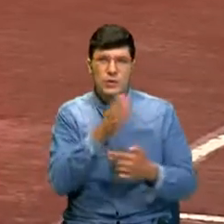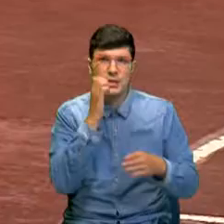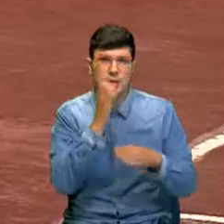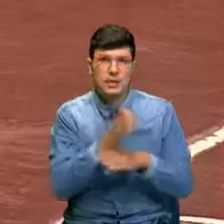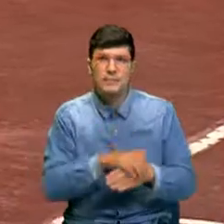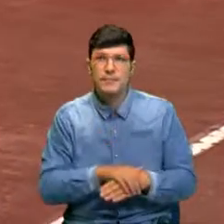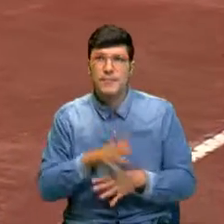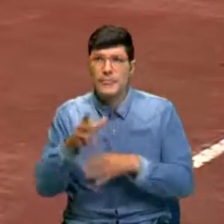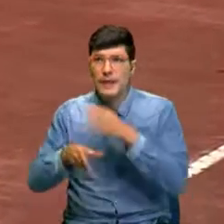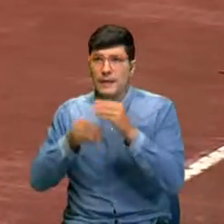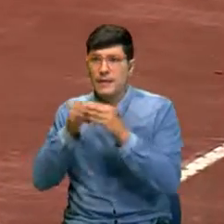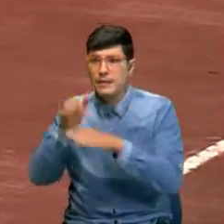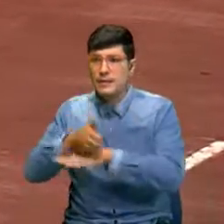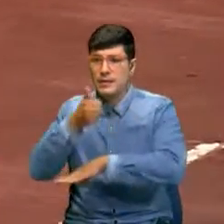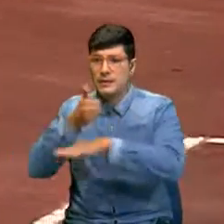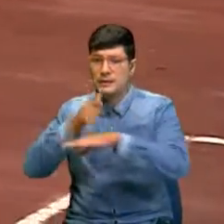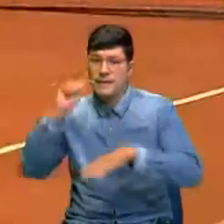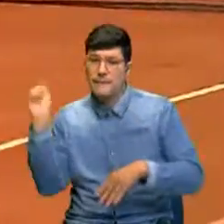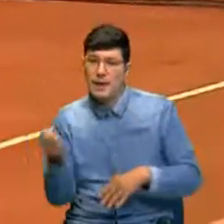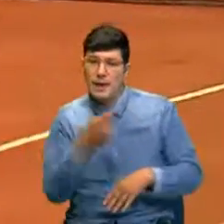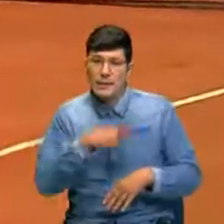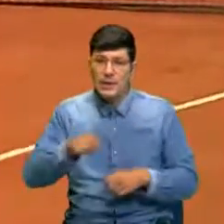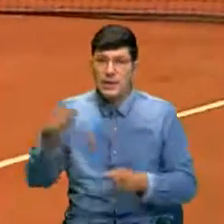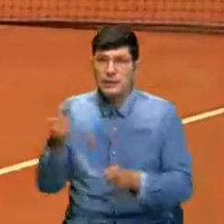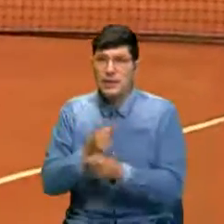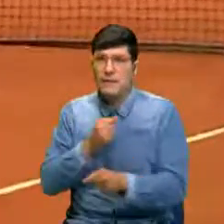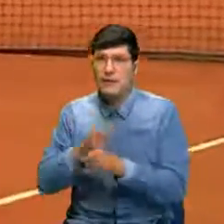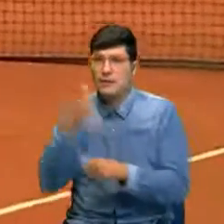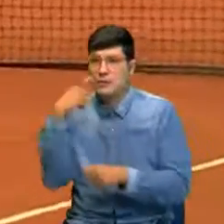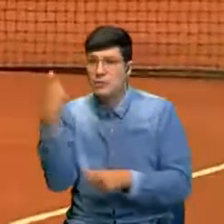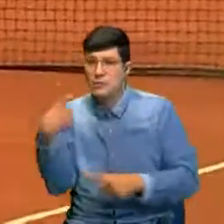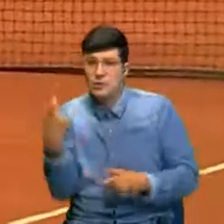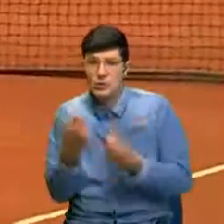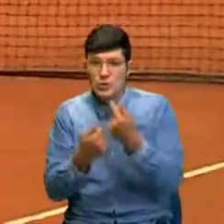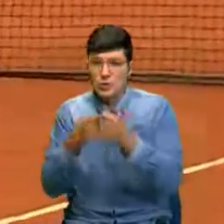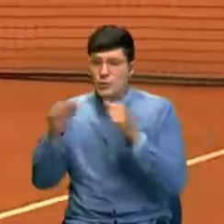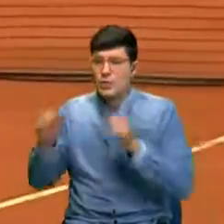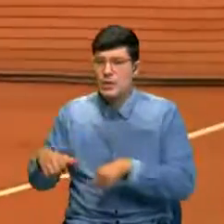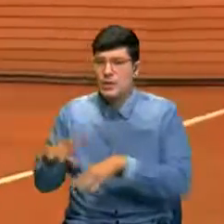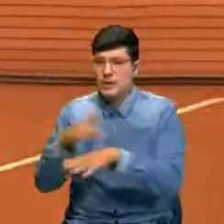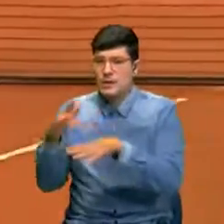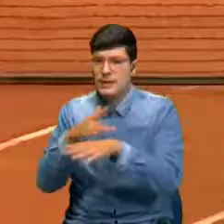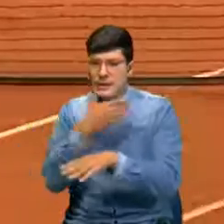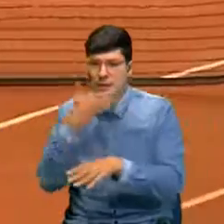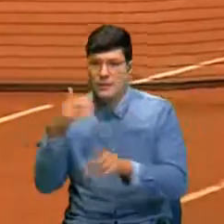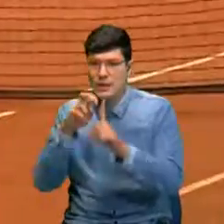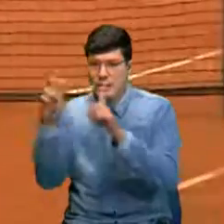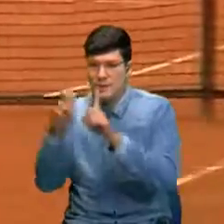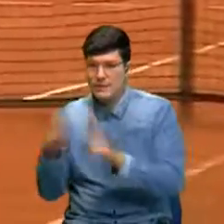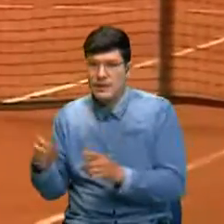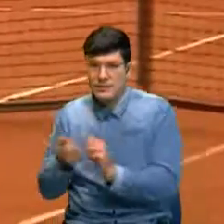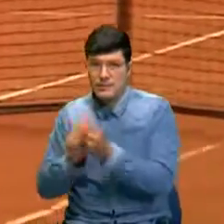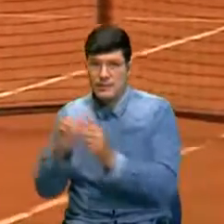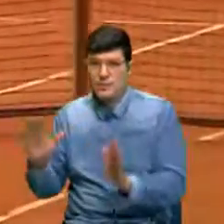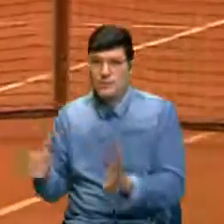la dirigencia del tenis de campo trabaja para concretar recursos que permitan incrementar el nivel competitivo de los deportistas.